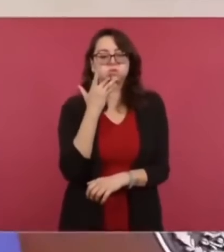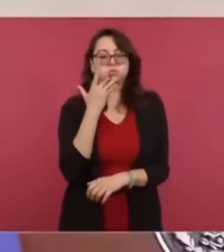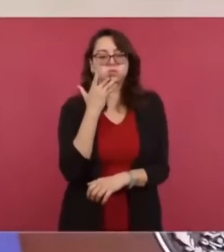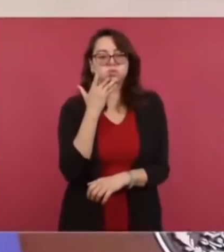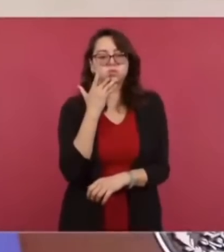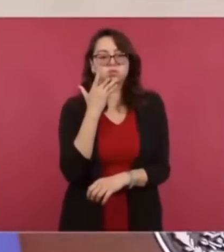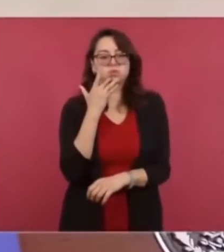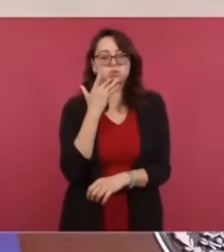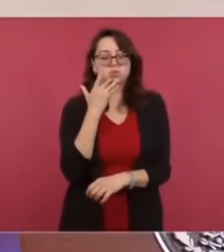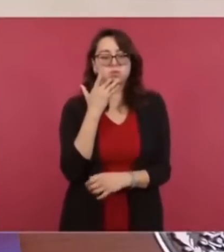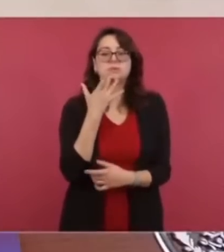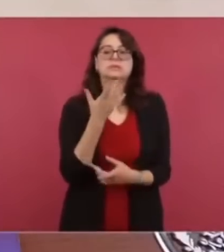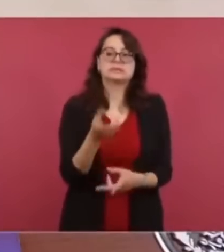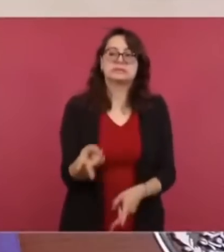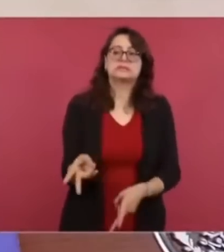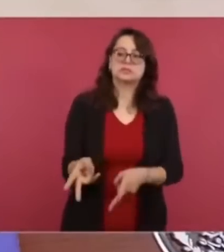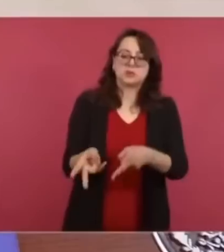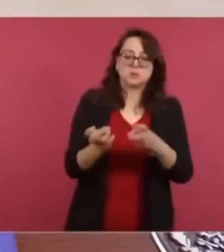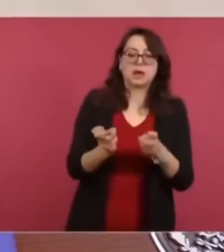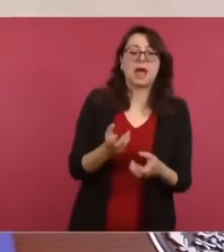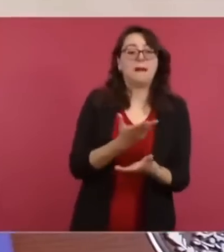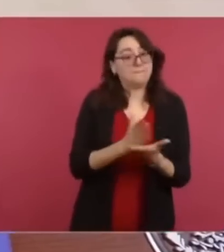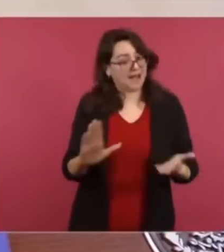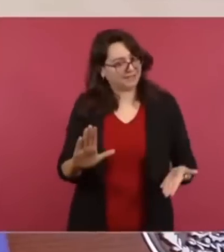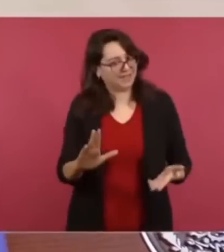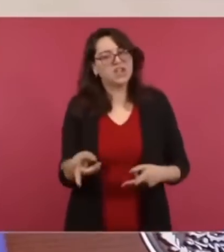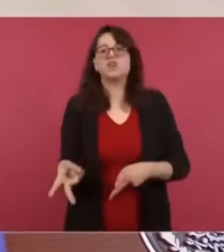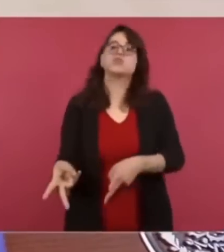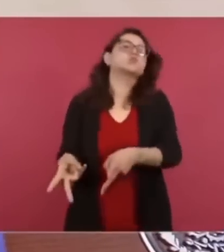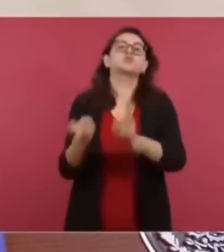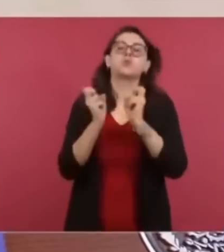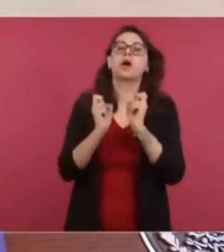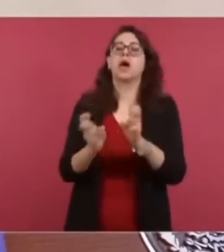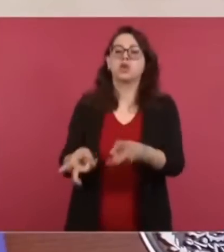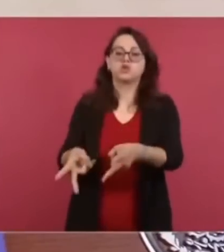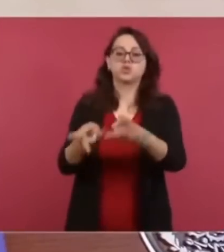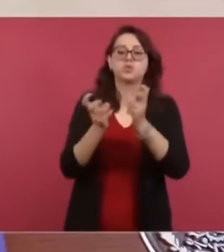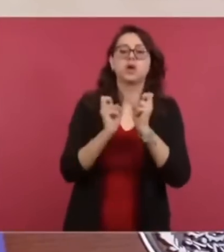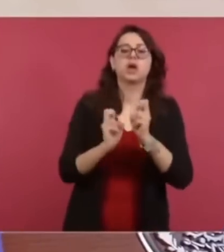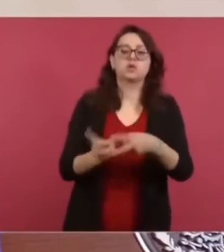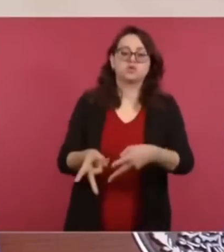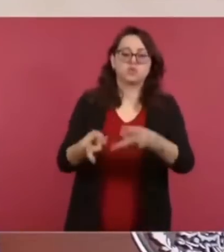se dedicaran a saquear a México.